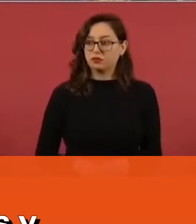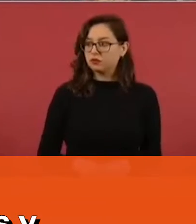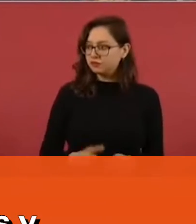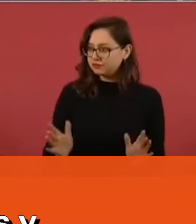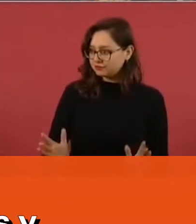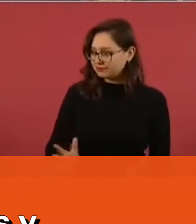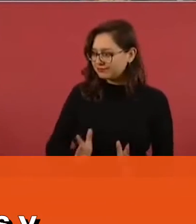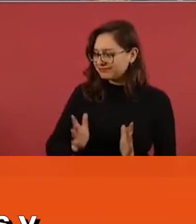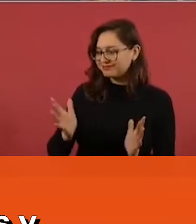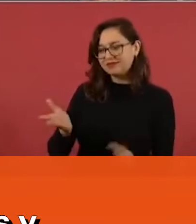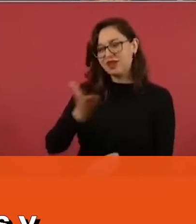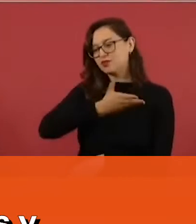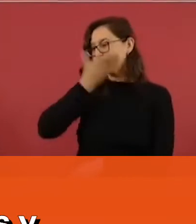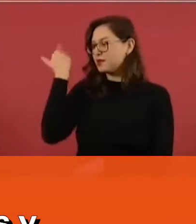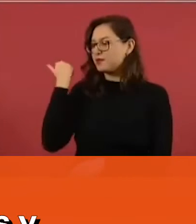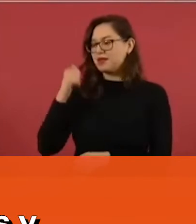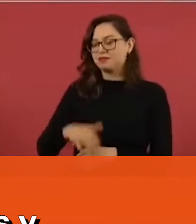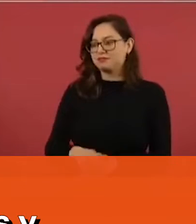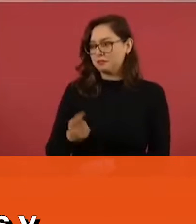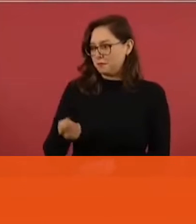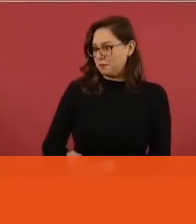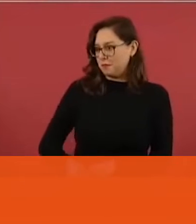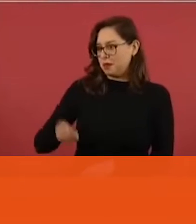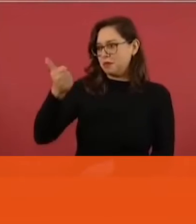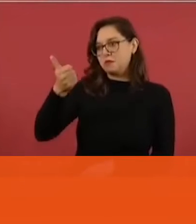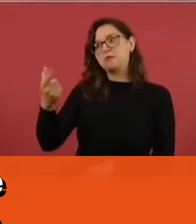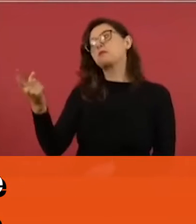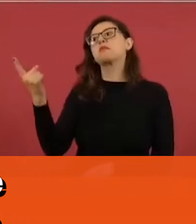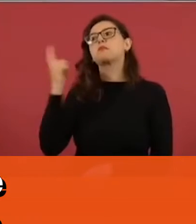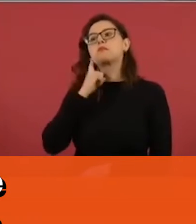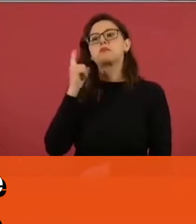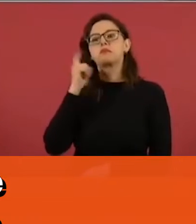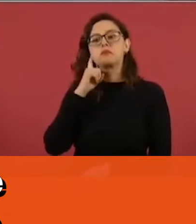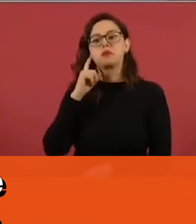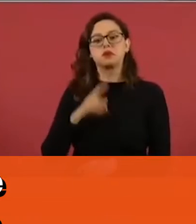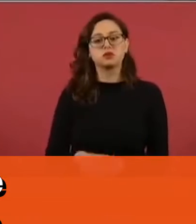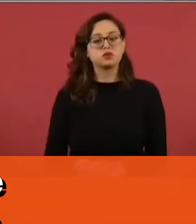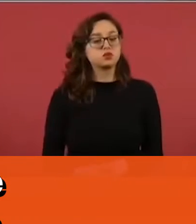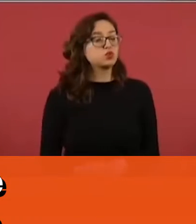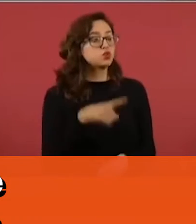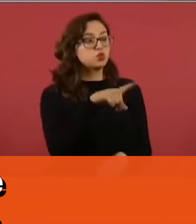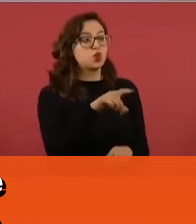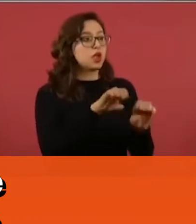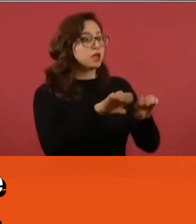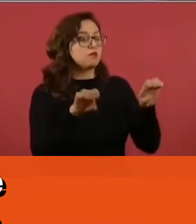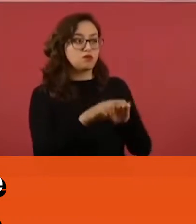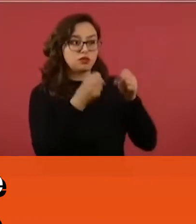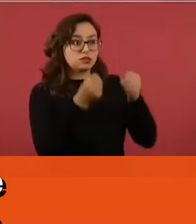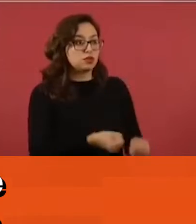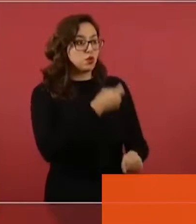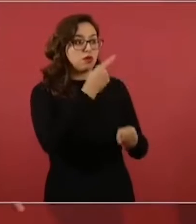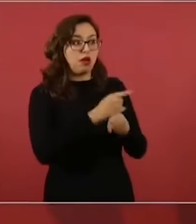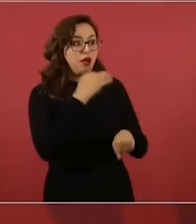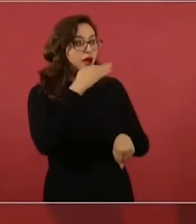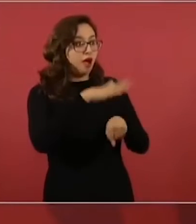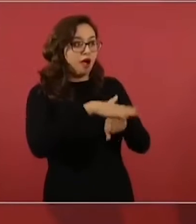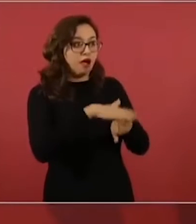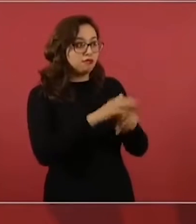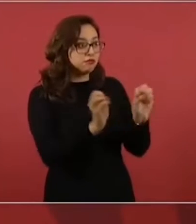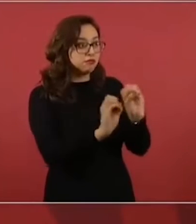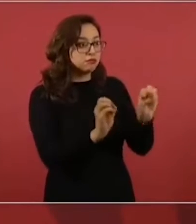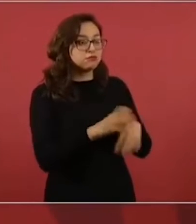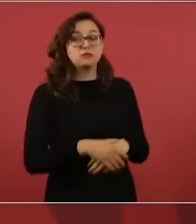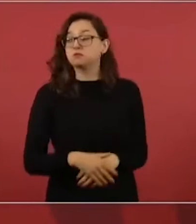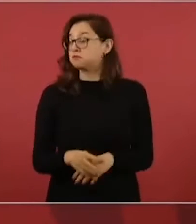fíjese. Es la primera vez. No tiene reportes en el Gabinete de Seguridad sobre este fenómeno. No. Y hay que tener